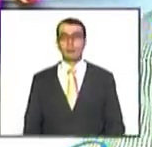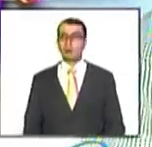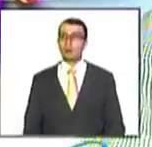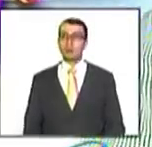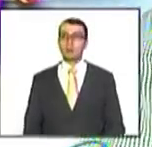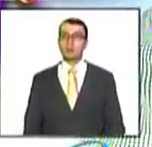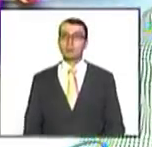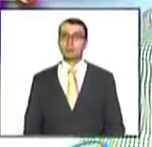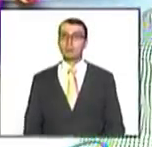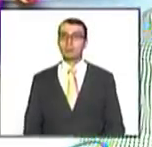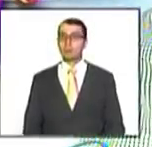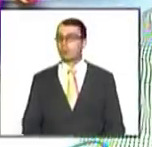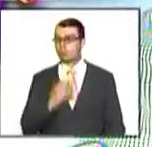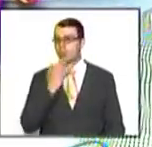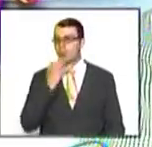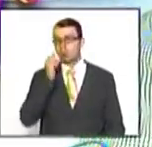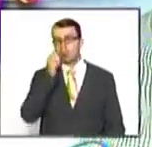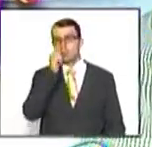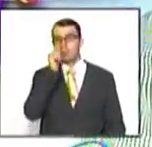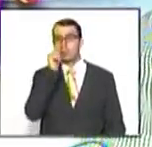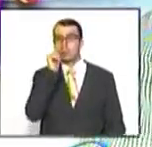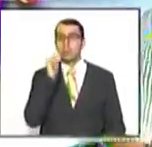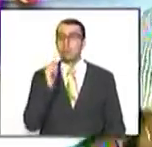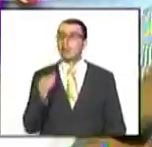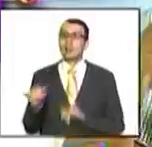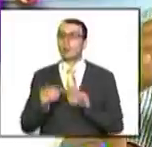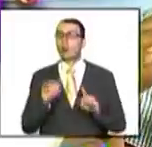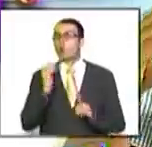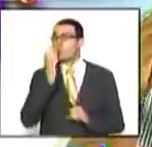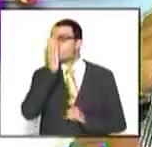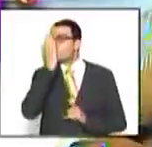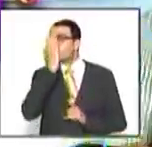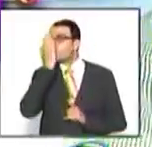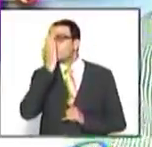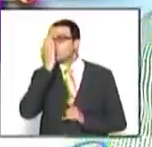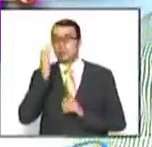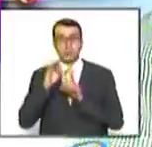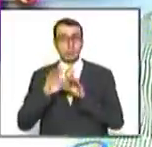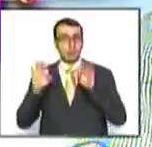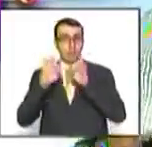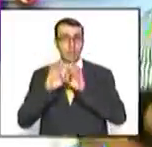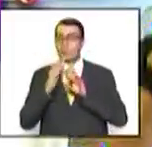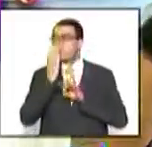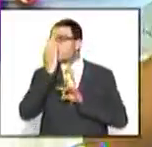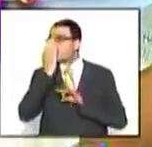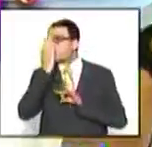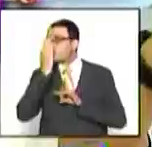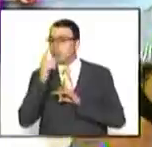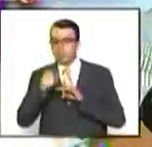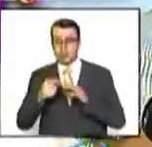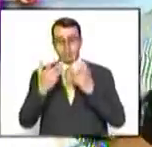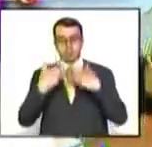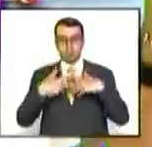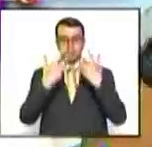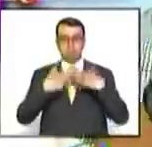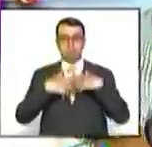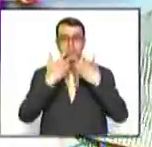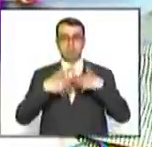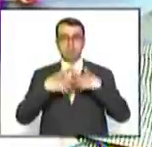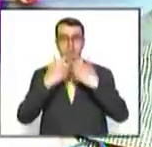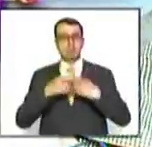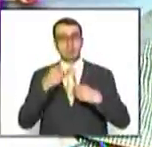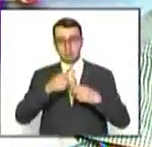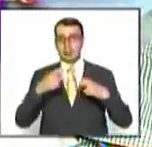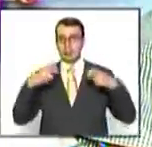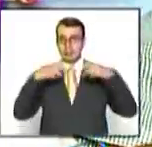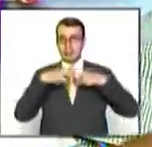aplicar oxígeno medicinal a través de una máquina Esa máquina tiene un dieléctrico, un potencial